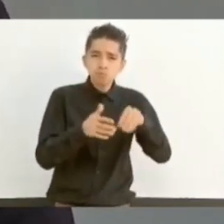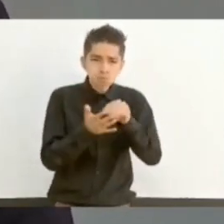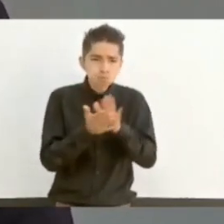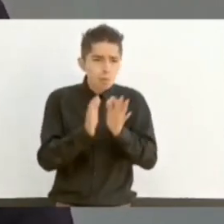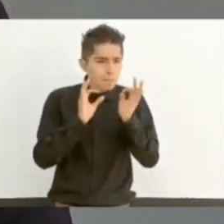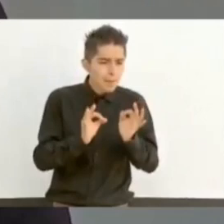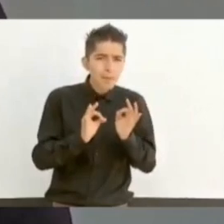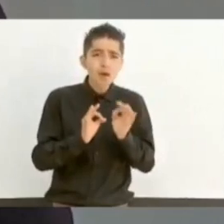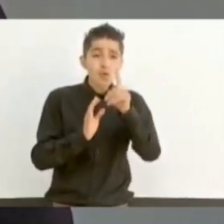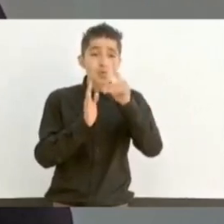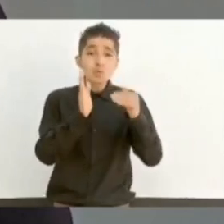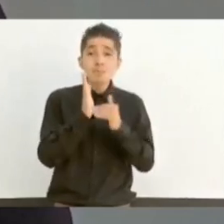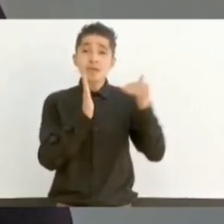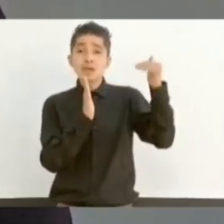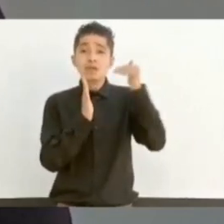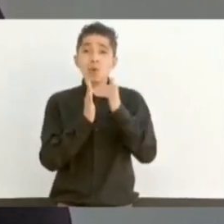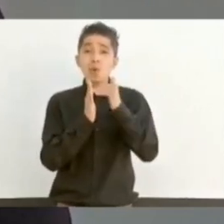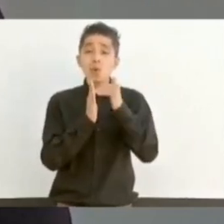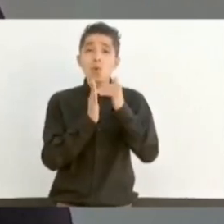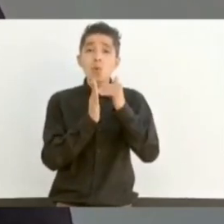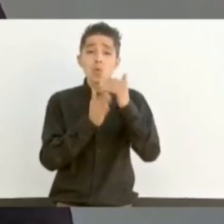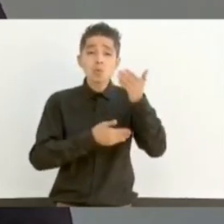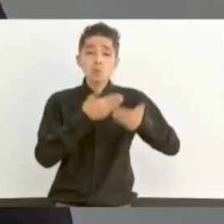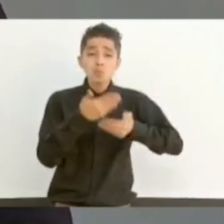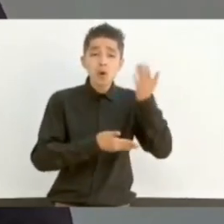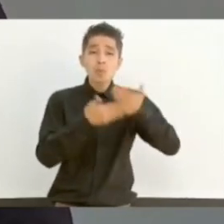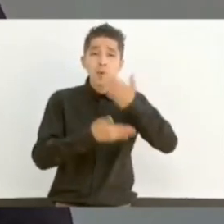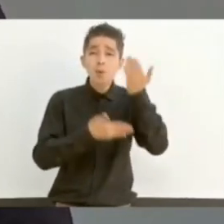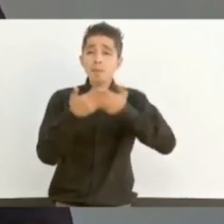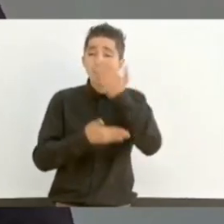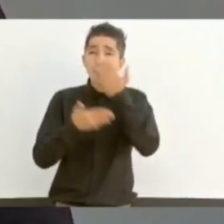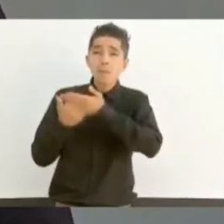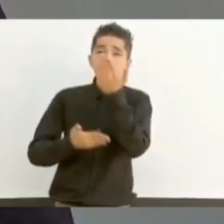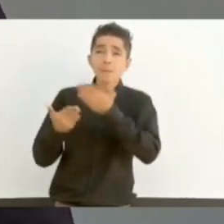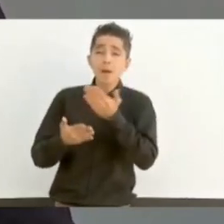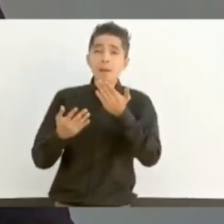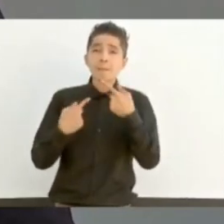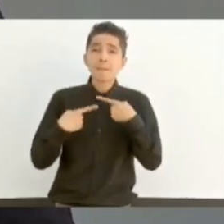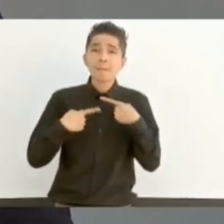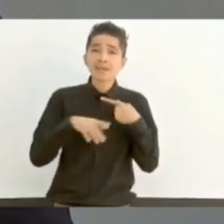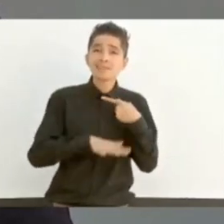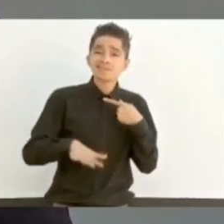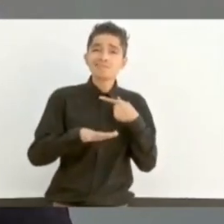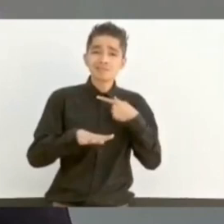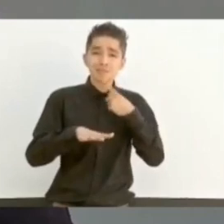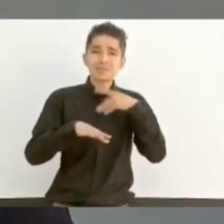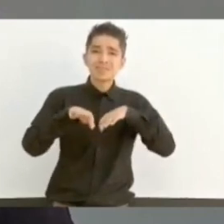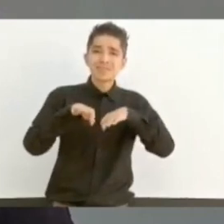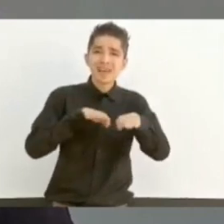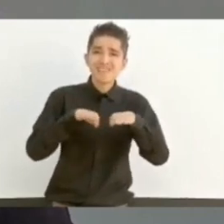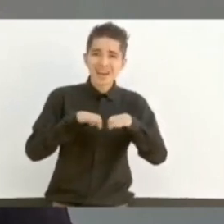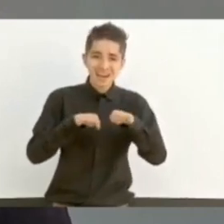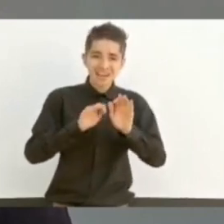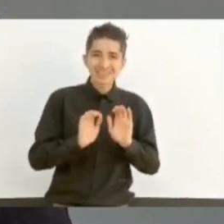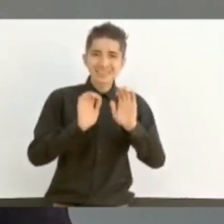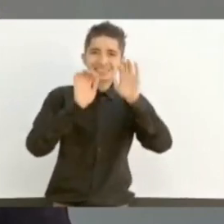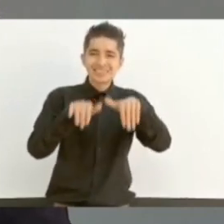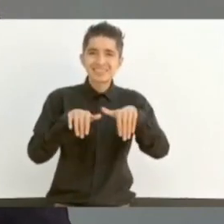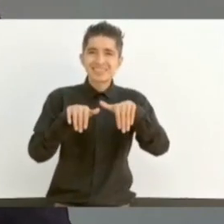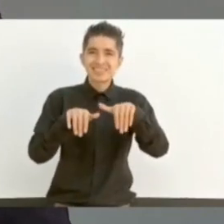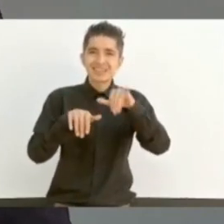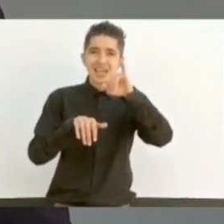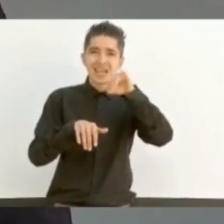más de 1 millón de plazas de los trabajadores inscritos al